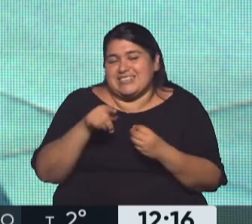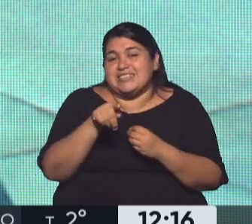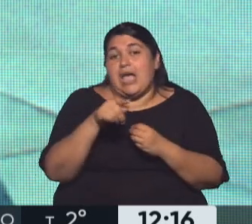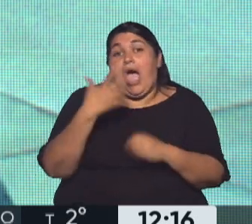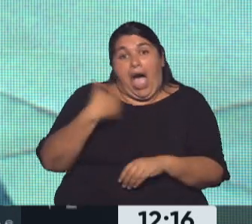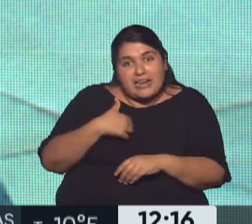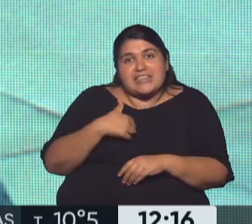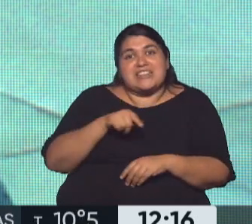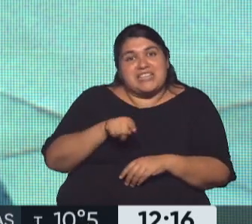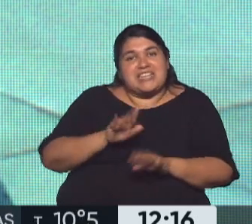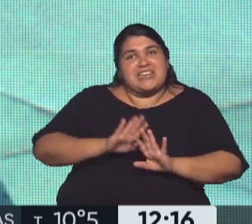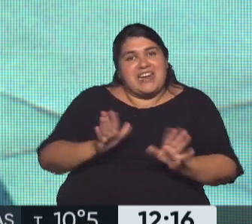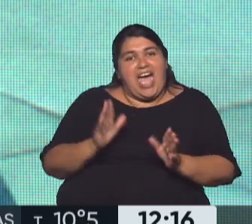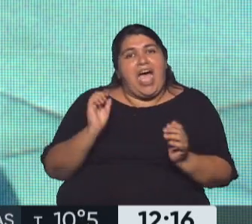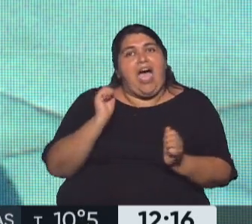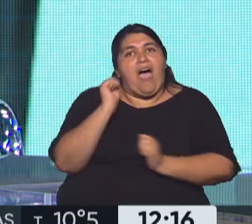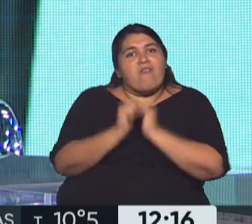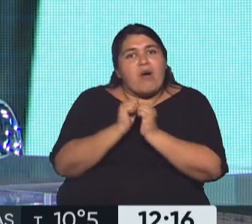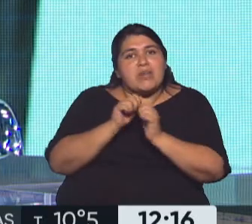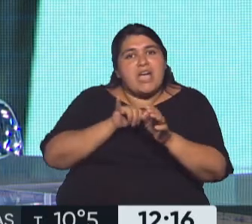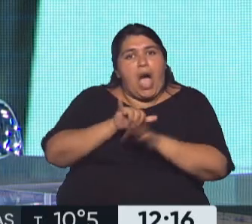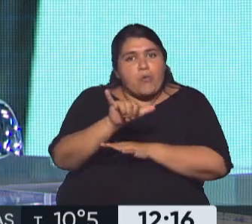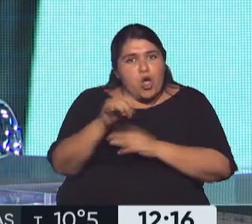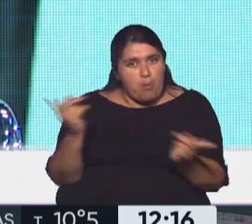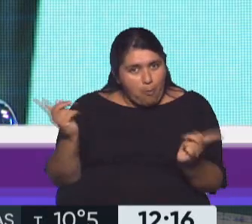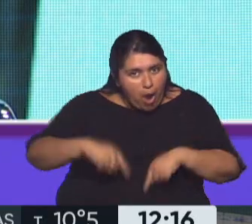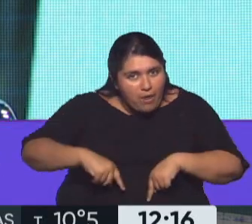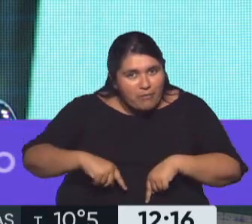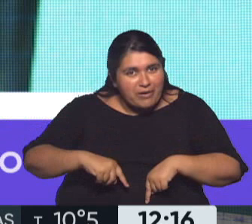La Argentina vuelve a fabricar aviones. Así es.